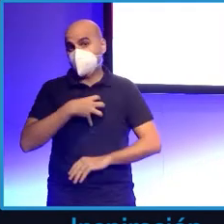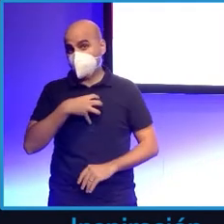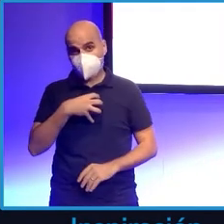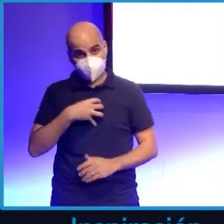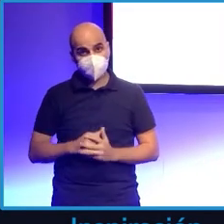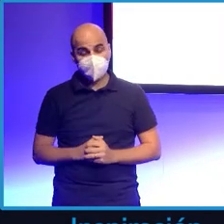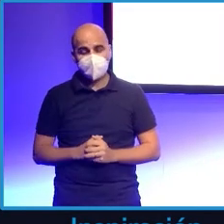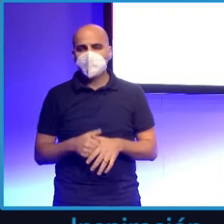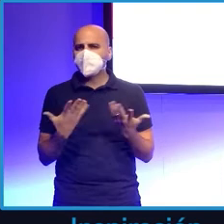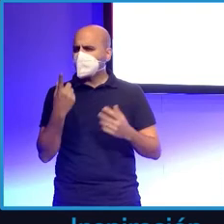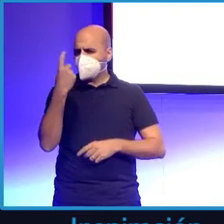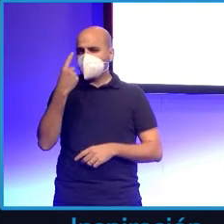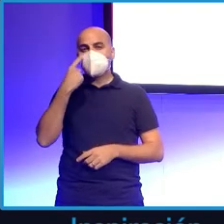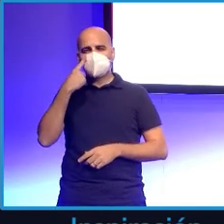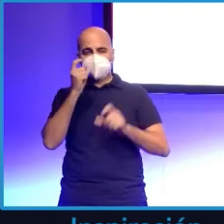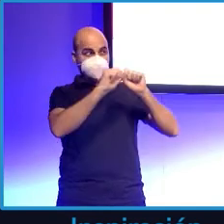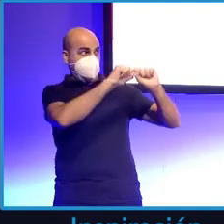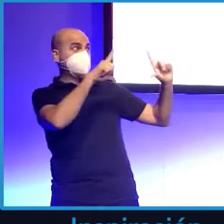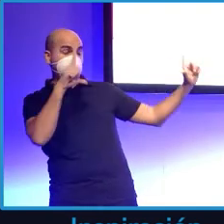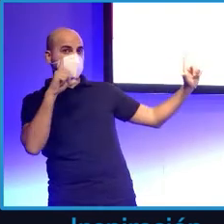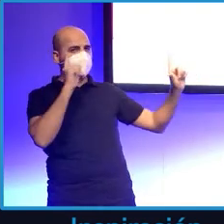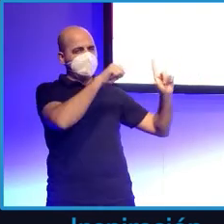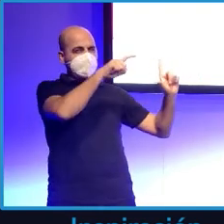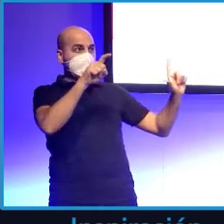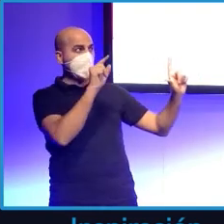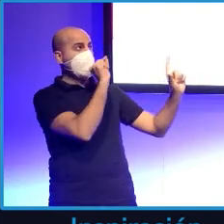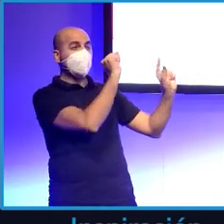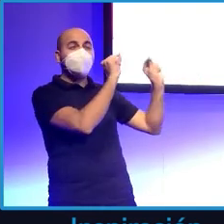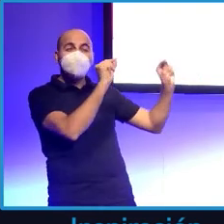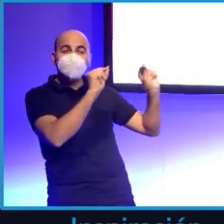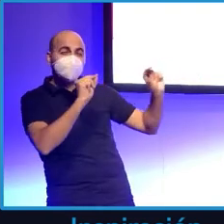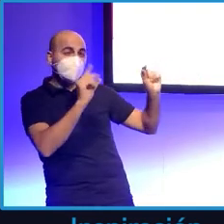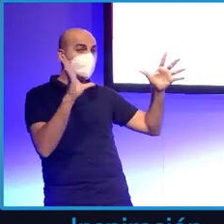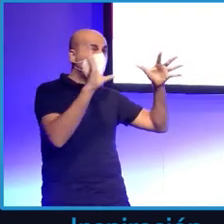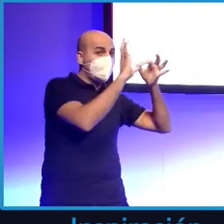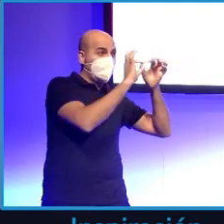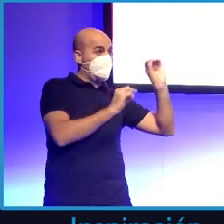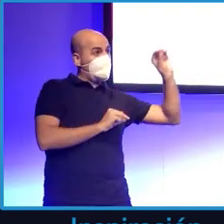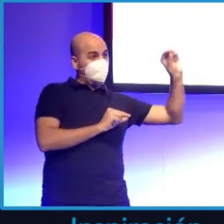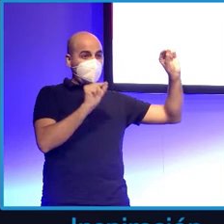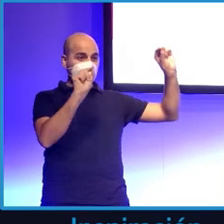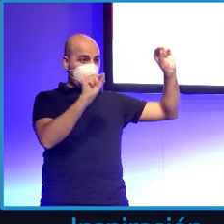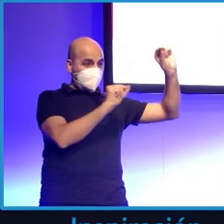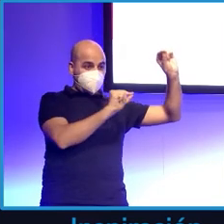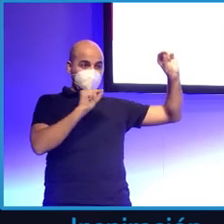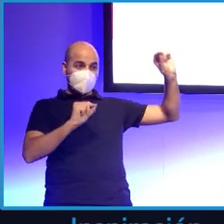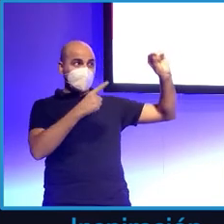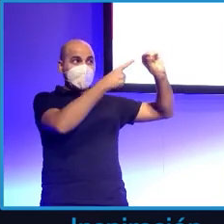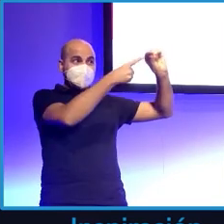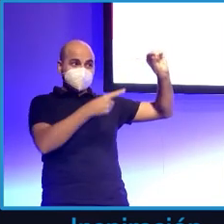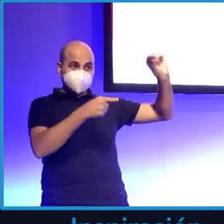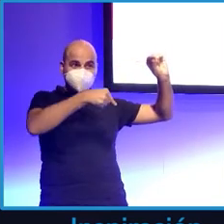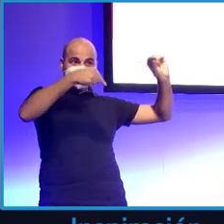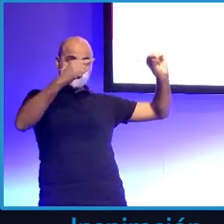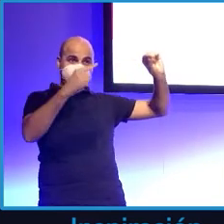en este pequeño de esta pequeña imagen de aquí estos puntos estos nodos y estas aristas simboliza lo que sería internet